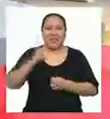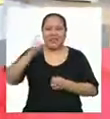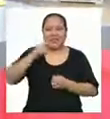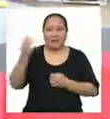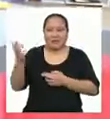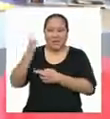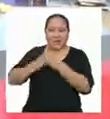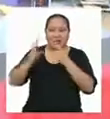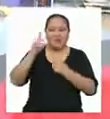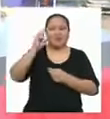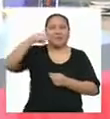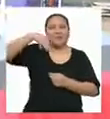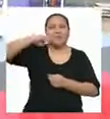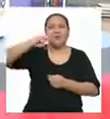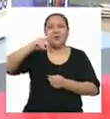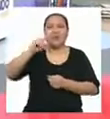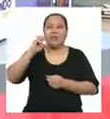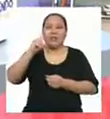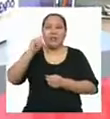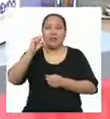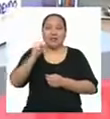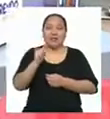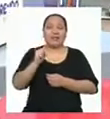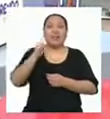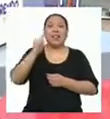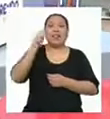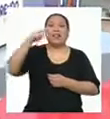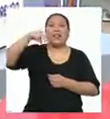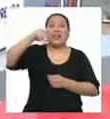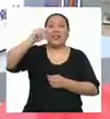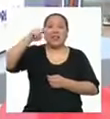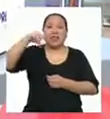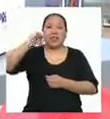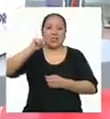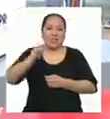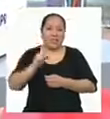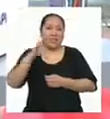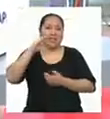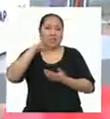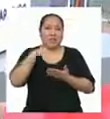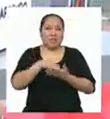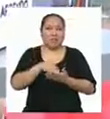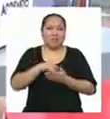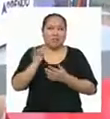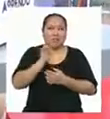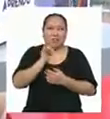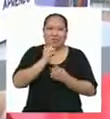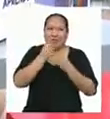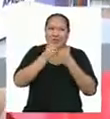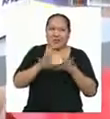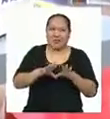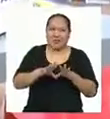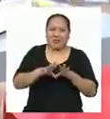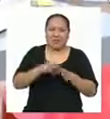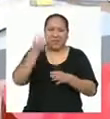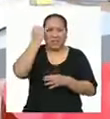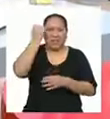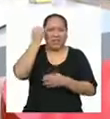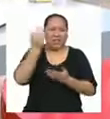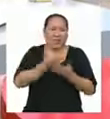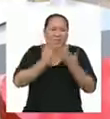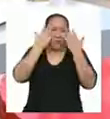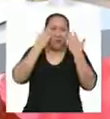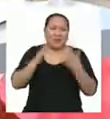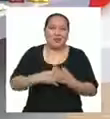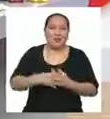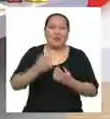volver a las medidas de tendencia central. Seguimos igual de perdidos y no tenemos ni una pista nueva. Creo que lo mejor va a ser llamar